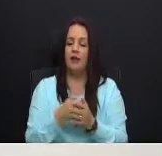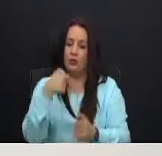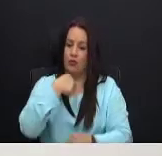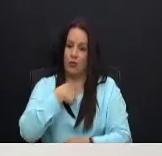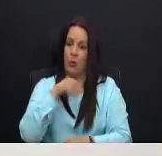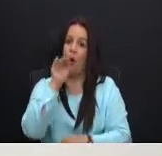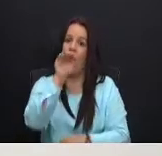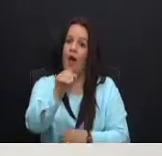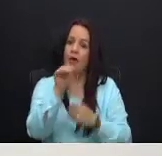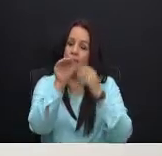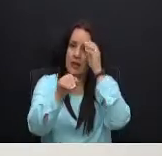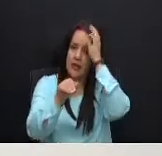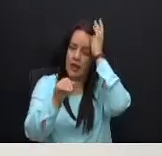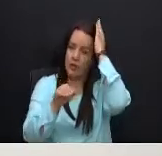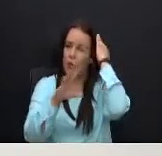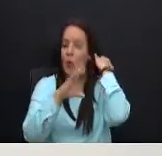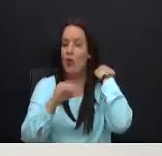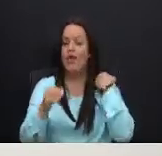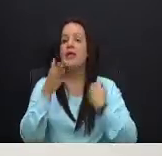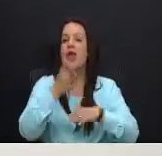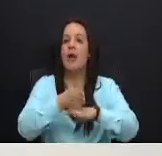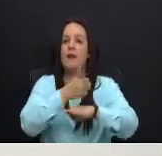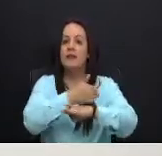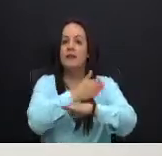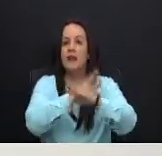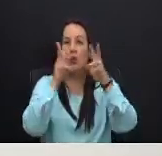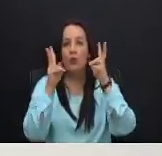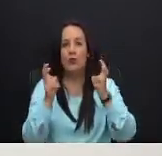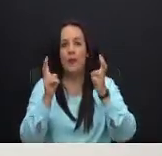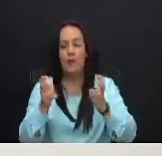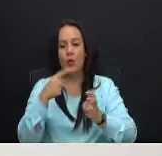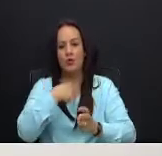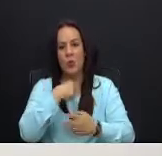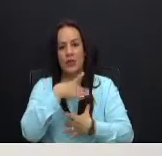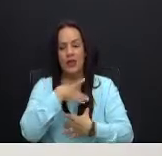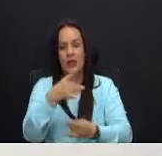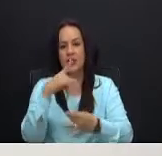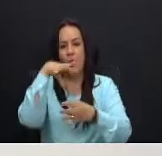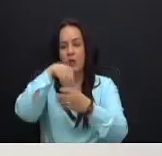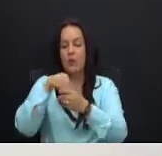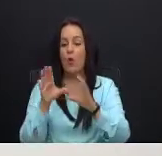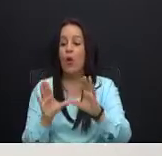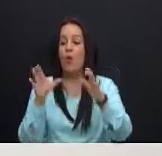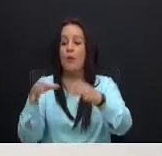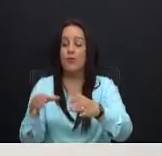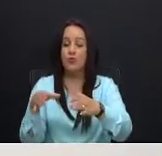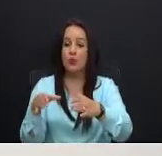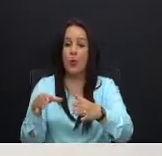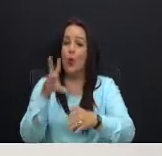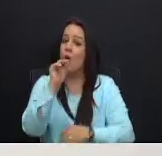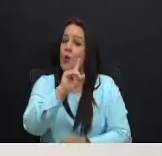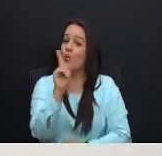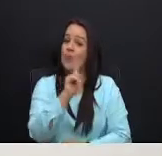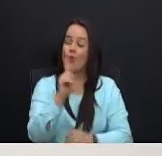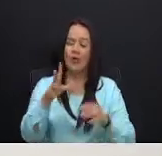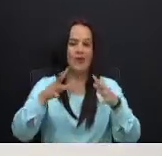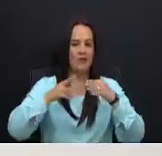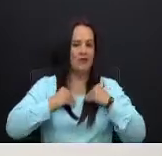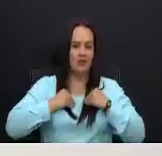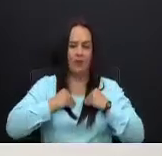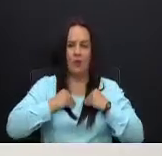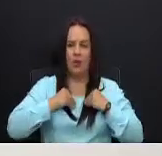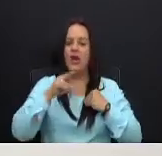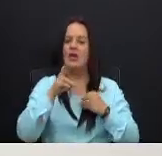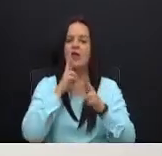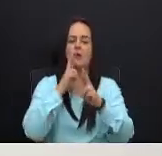alertando, advirtiendo, avanzando cuáles son los temas en los que yo estaré interesado en la comisión. No es de recibo que no nos